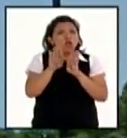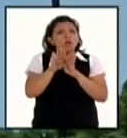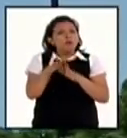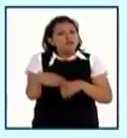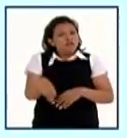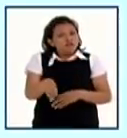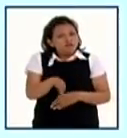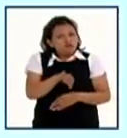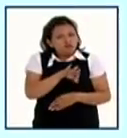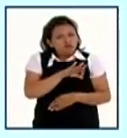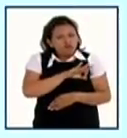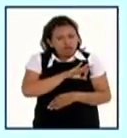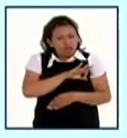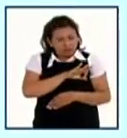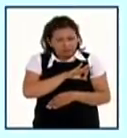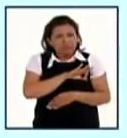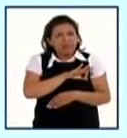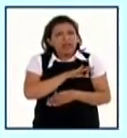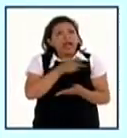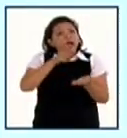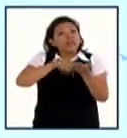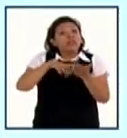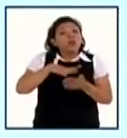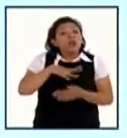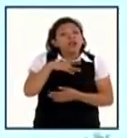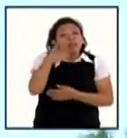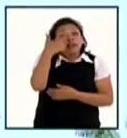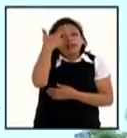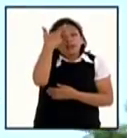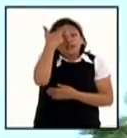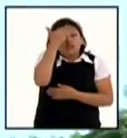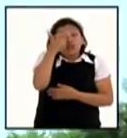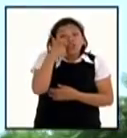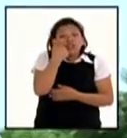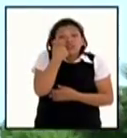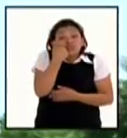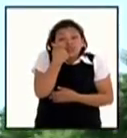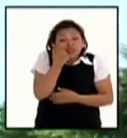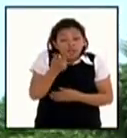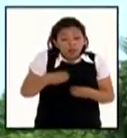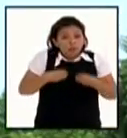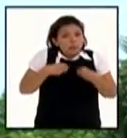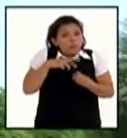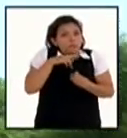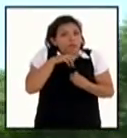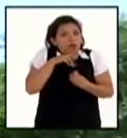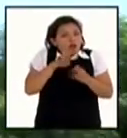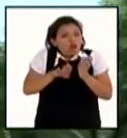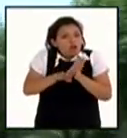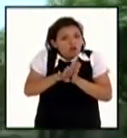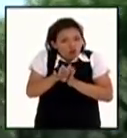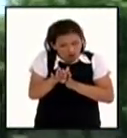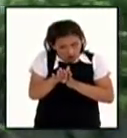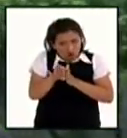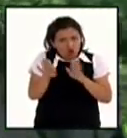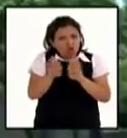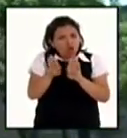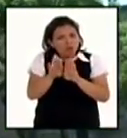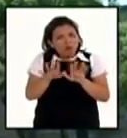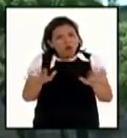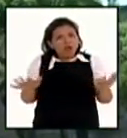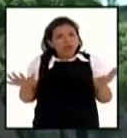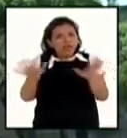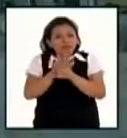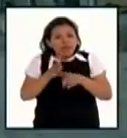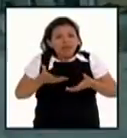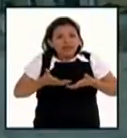con la que se comulga, está la razón de buscar mejoras necesarias para la vida. La urgente necesidad de cambiar la vialidad